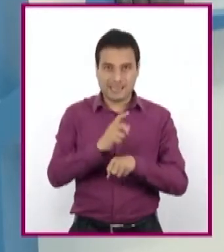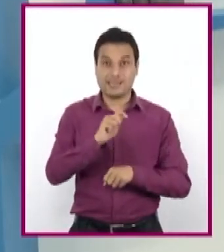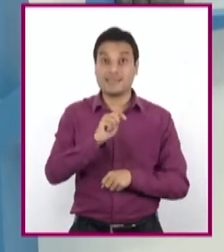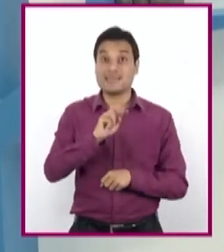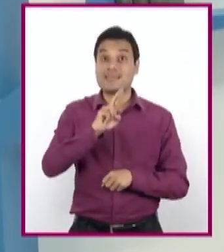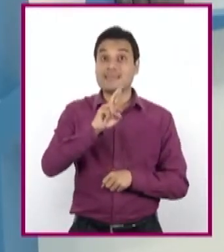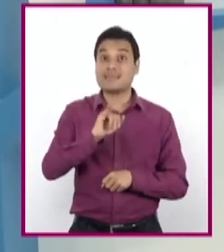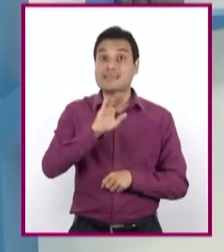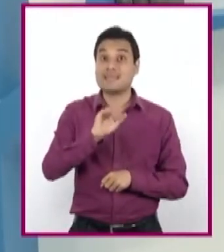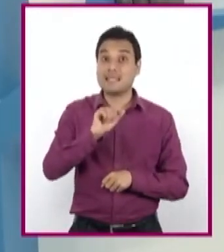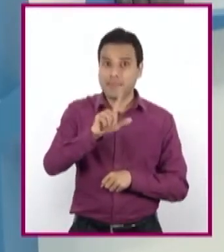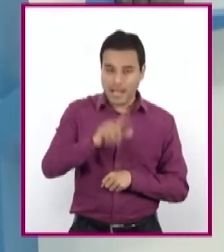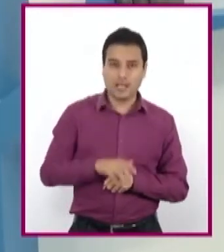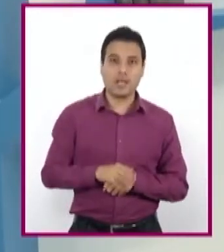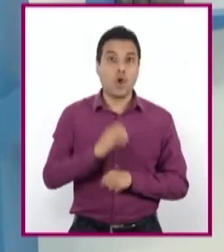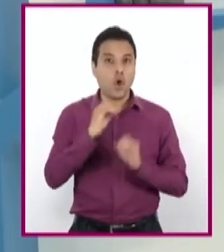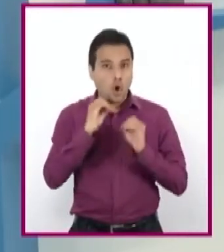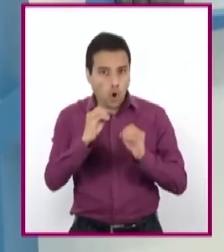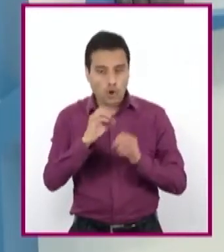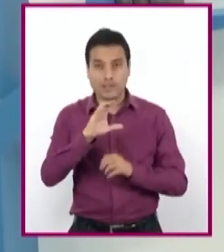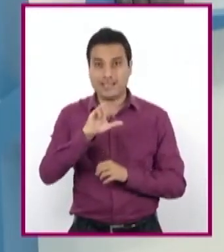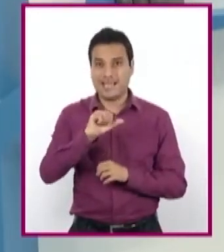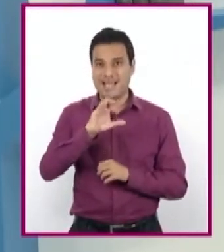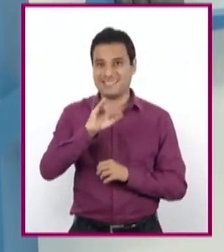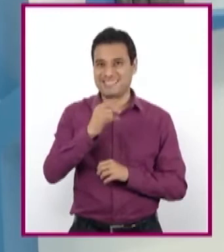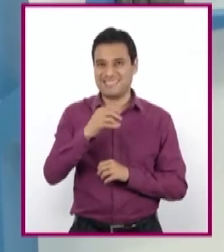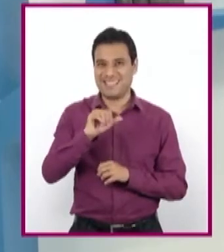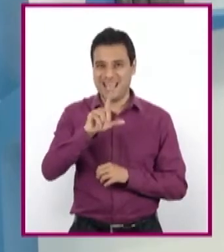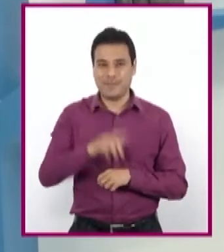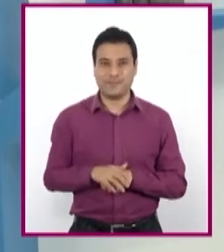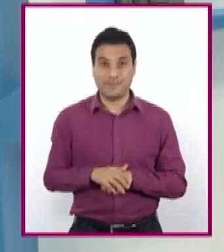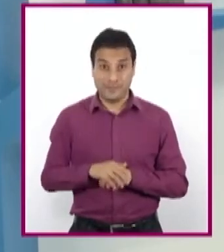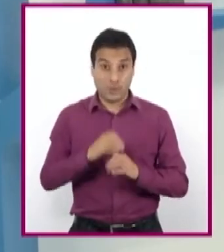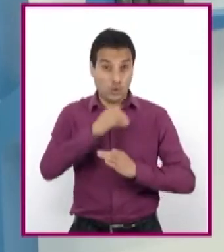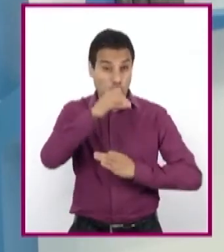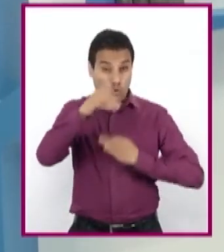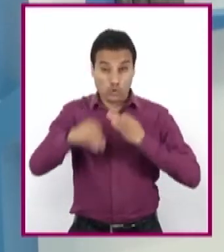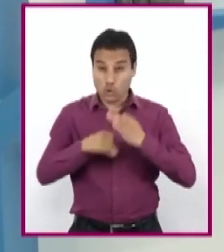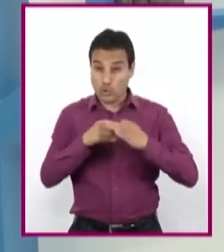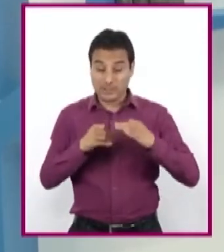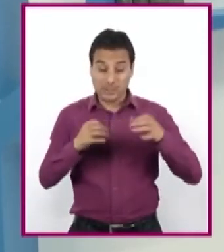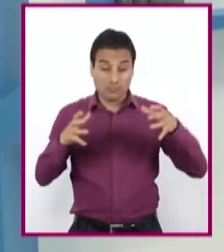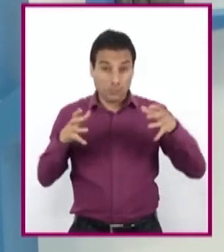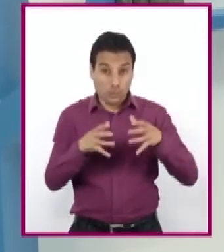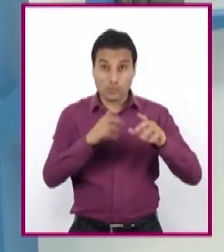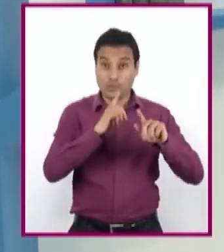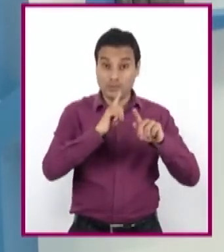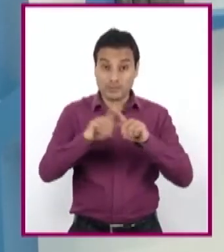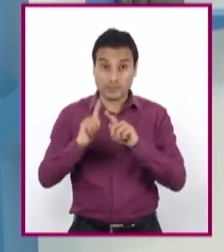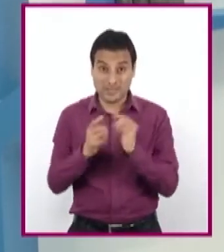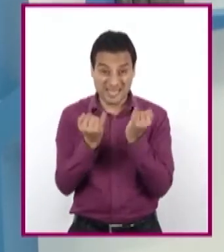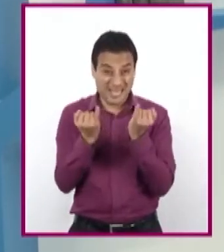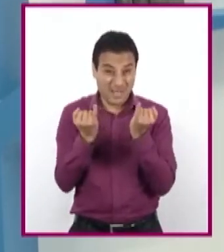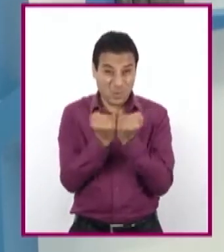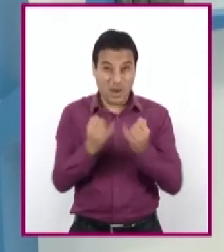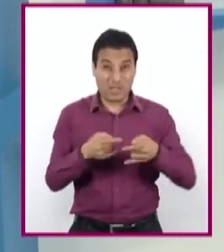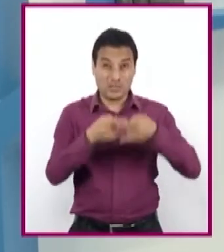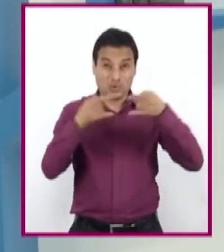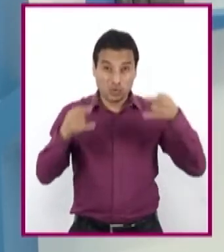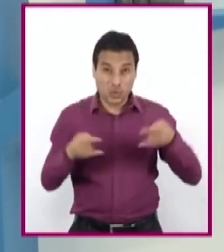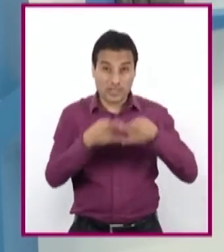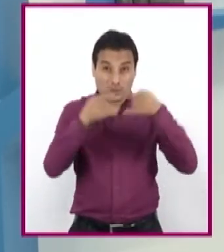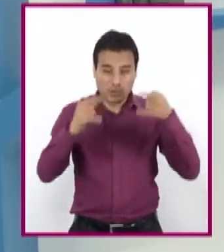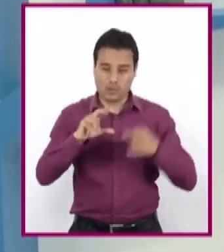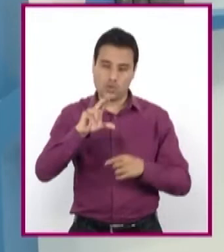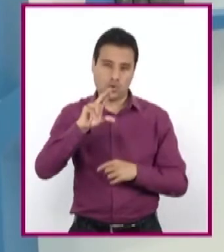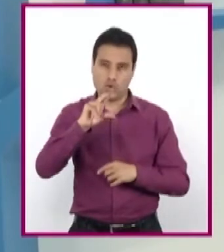jerárquica. Es importante señalar que no todas las sociedades han tenido la misma trayectoria ni han presentado características